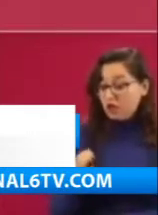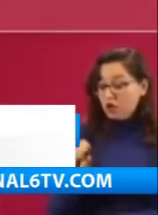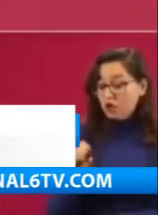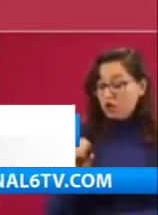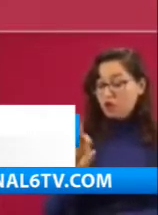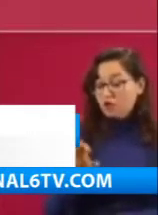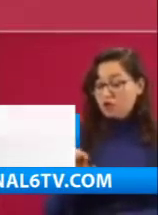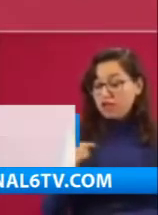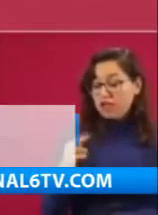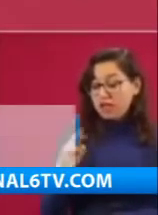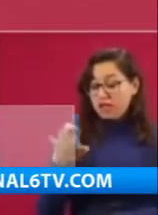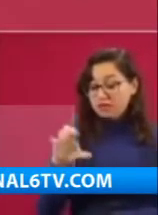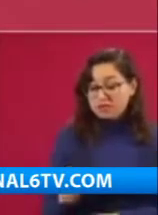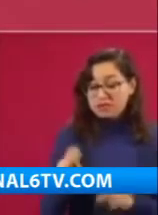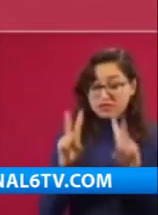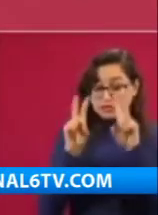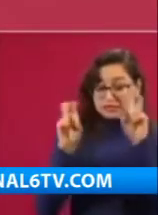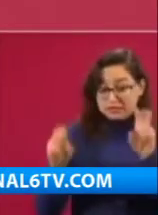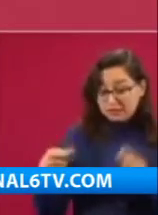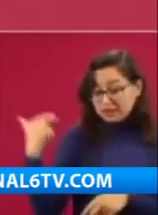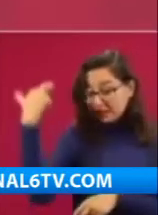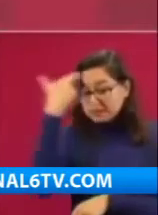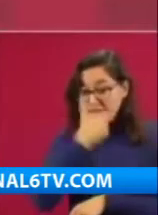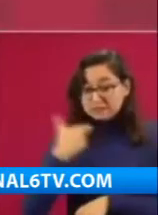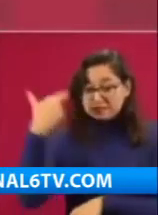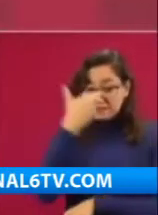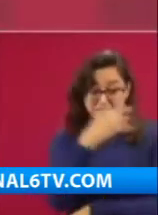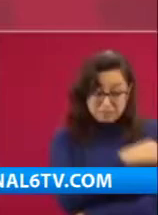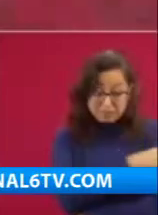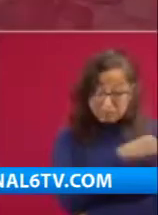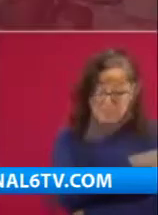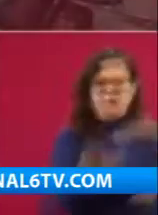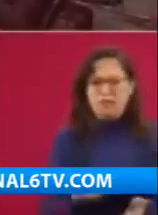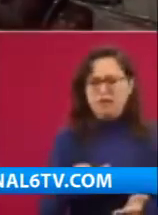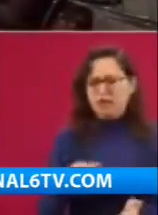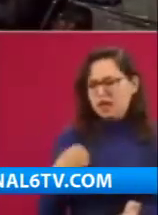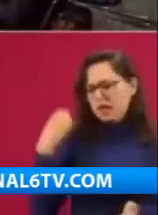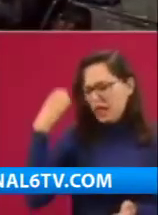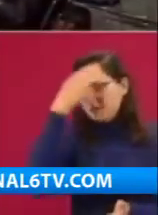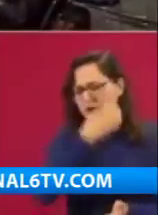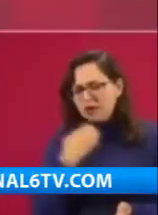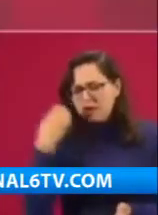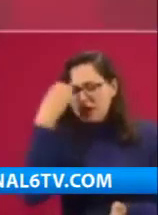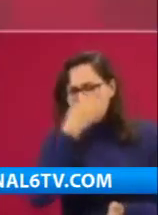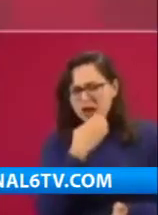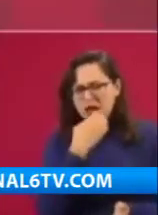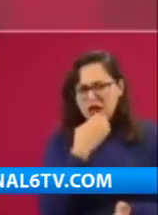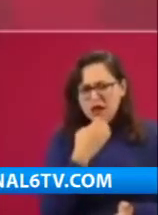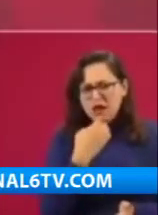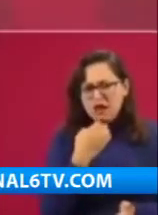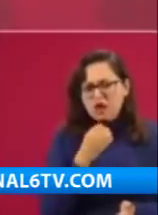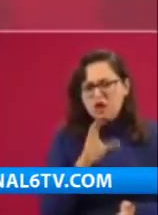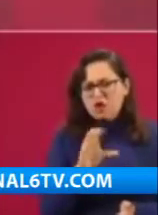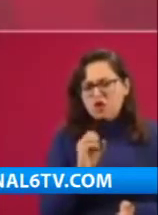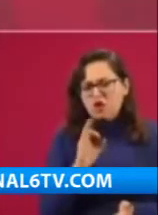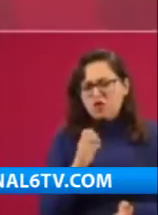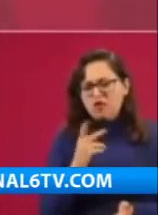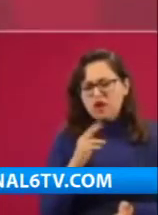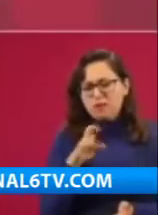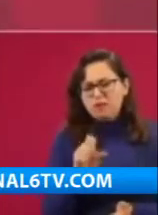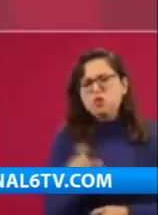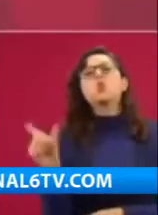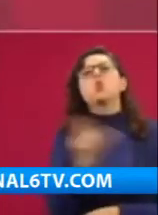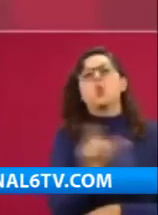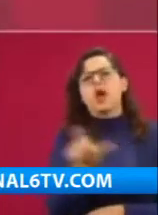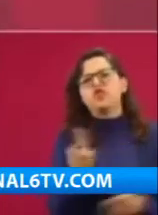vacunas, a esta tarea tan importante, pues lo valide. En cuanto termine en su fase 3, que lo estamos siguiendo como en